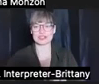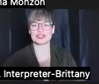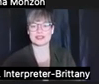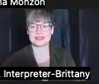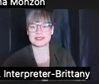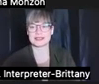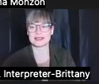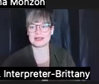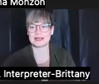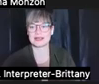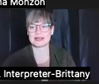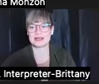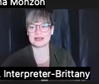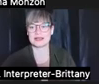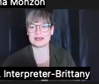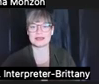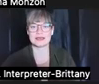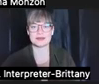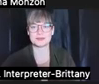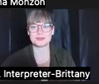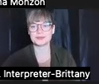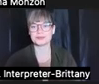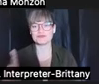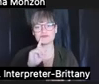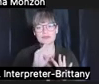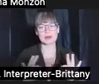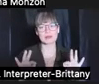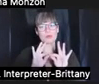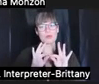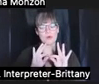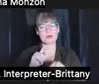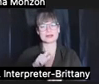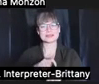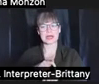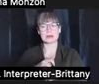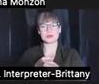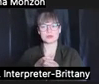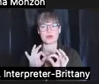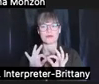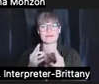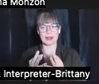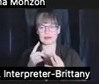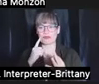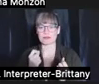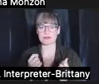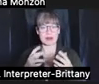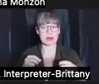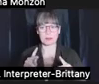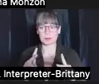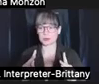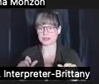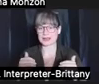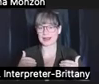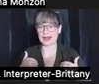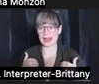Es un tiempo importante de estar apoyándonos y las familias. Entonces, todas